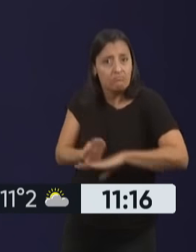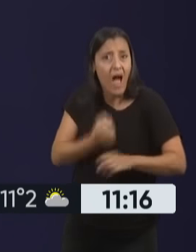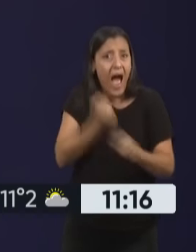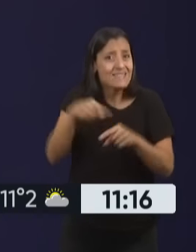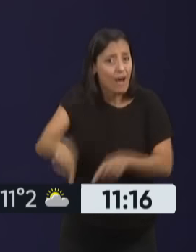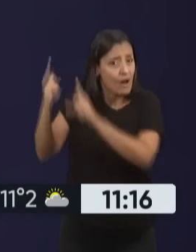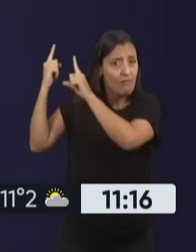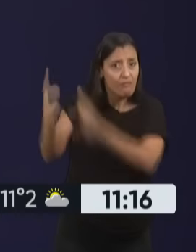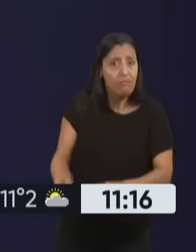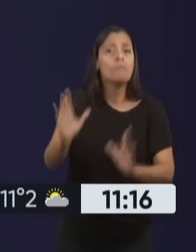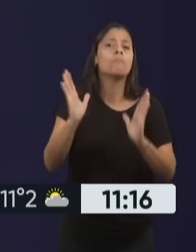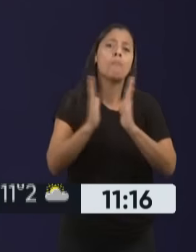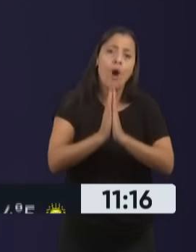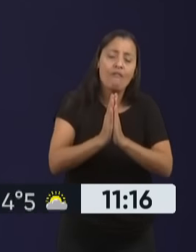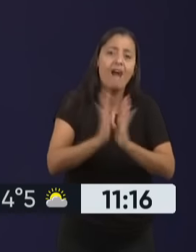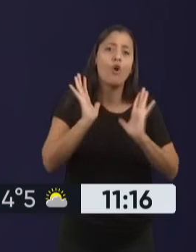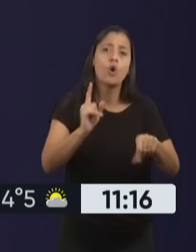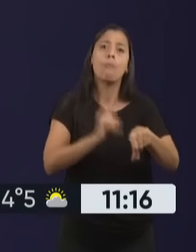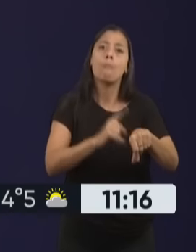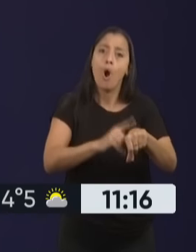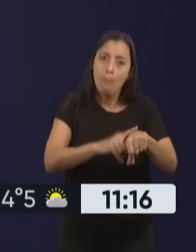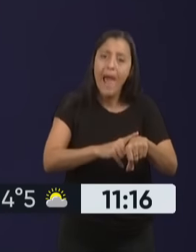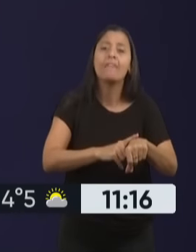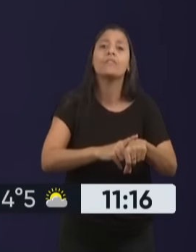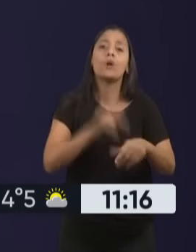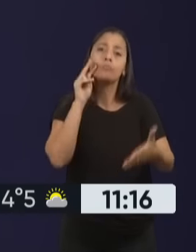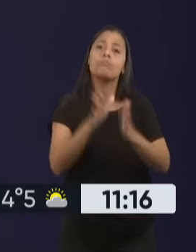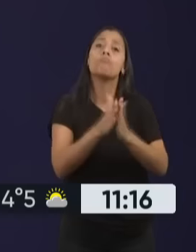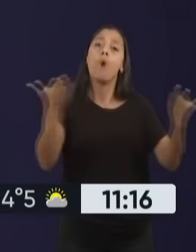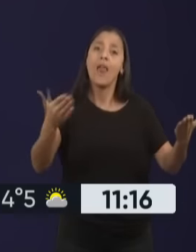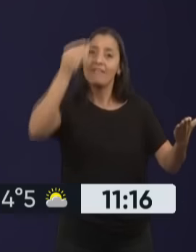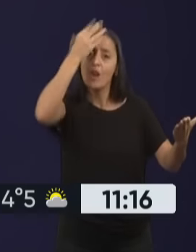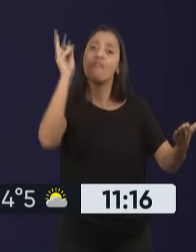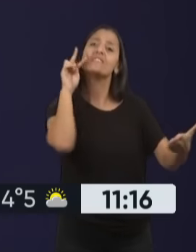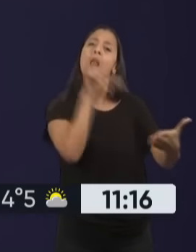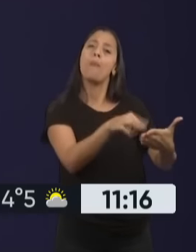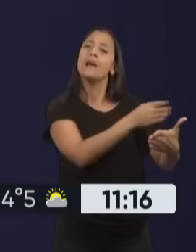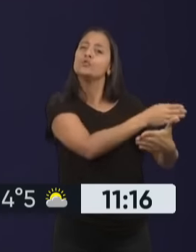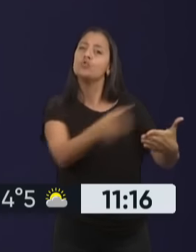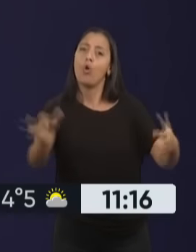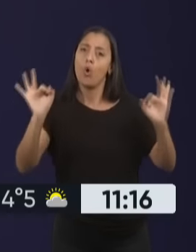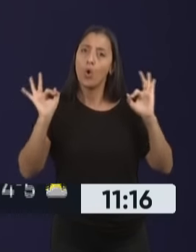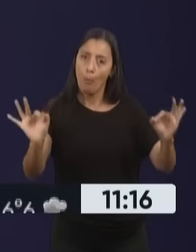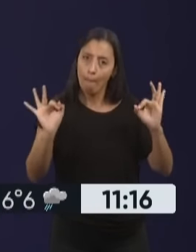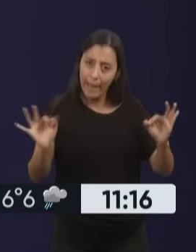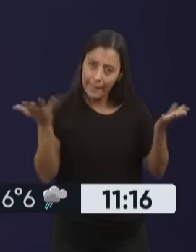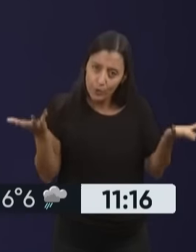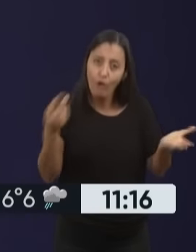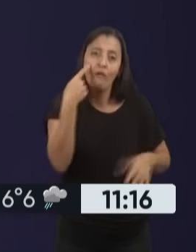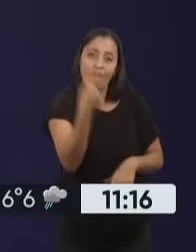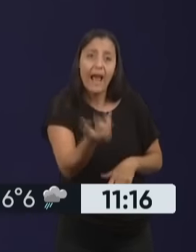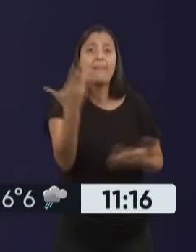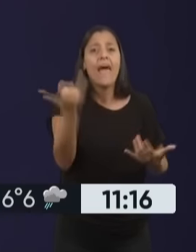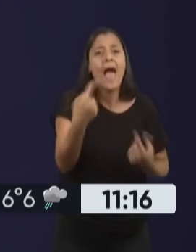eh Por favor cuando se lee boletín oficial vean toda la película lo que no se